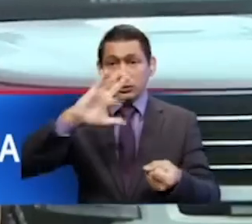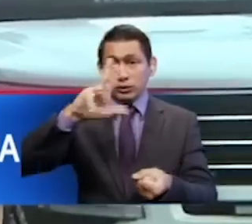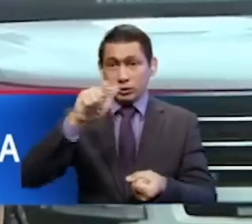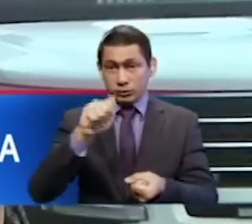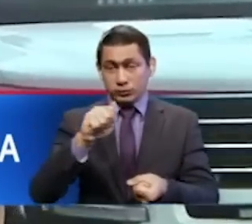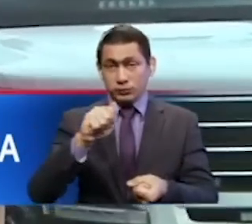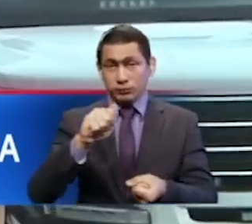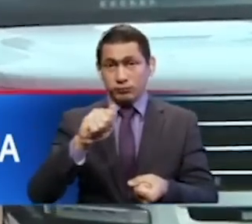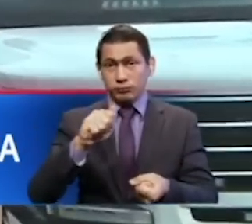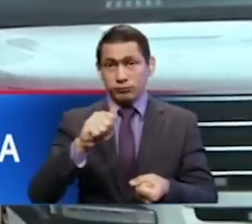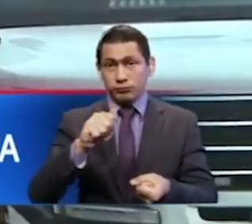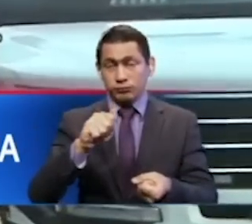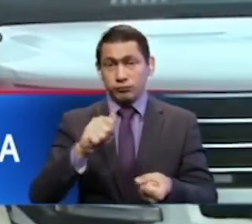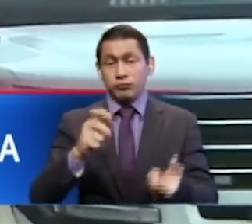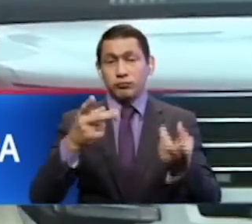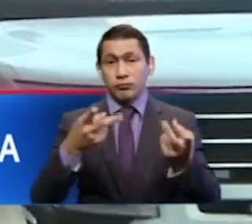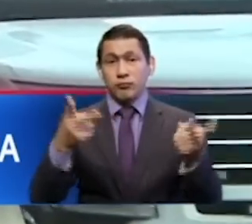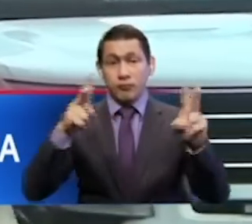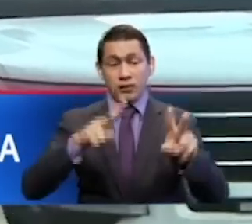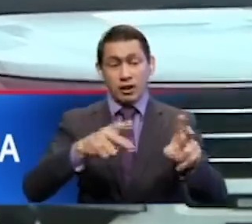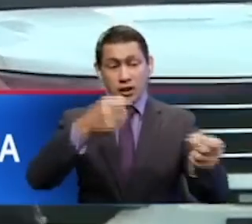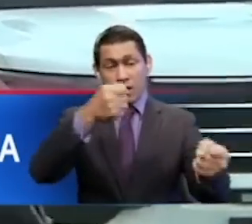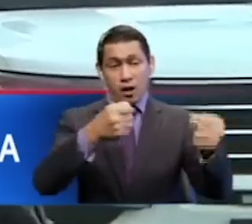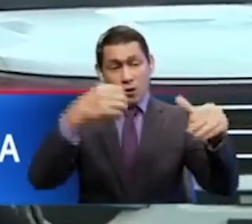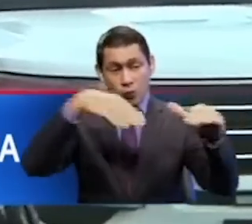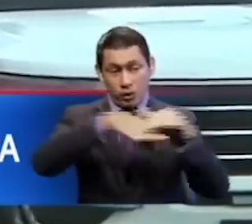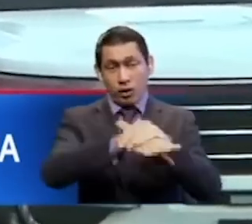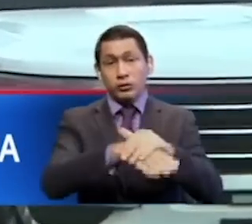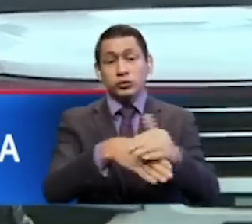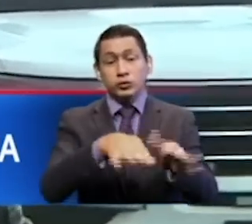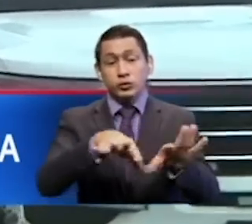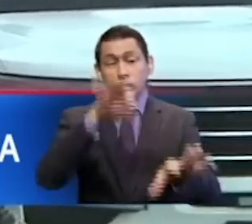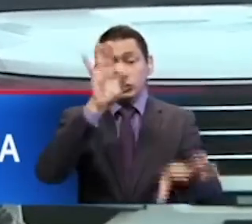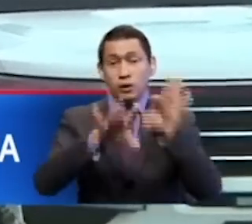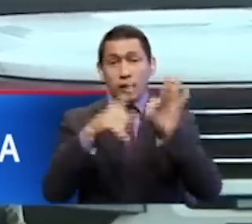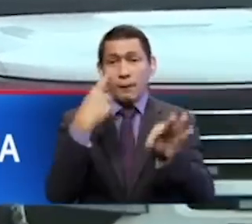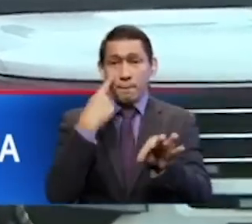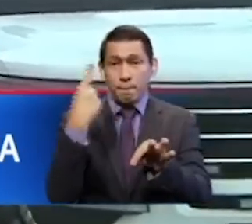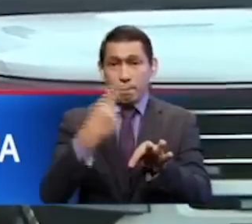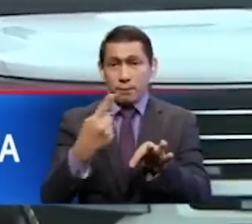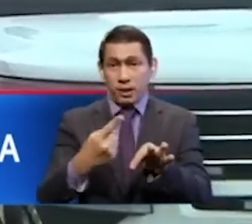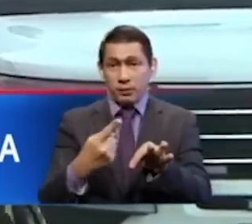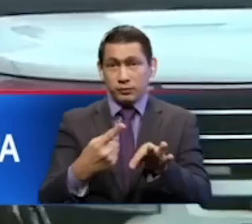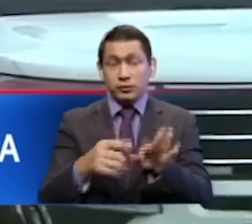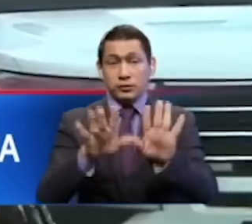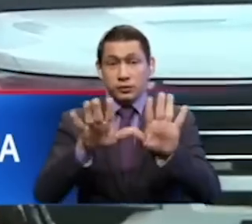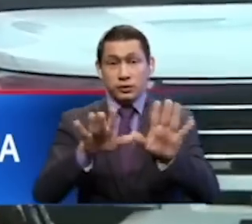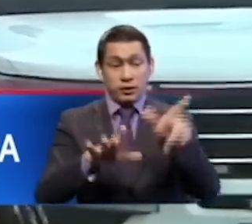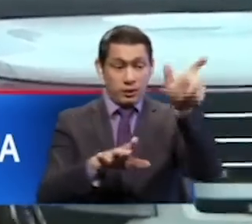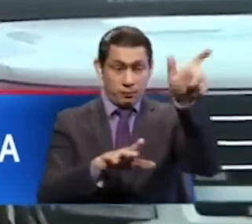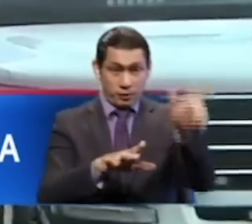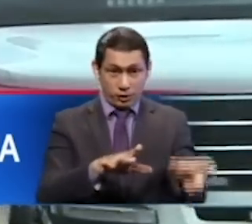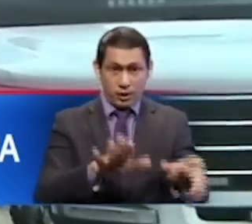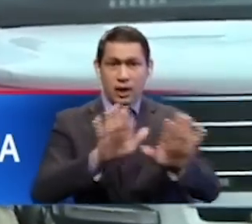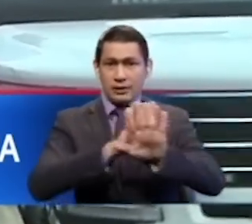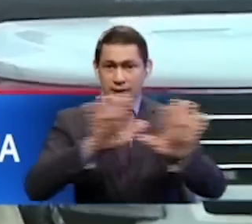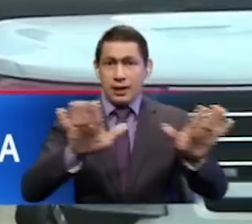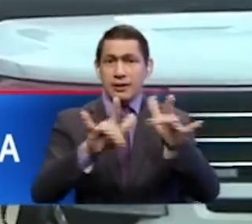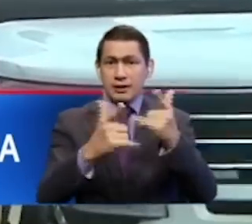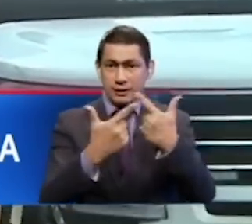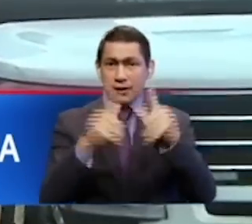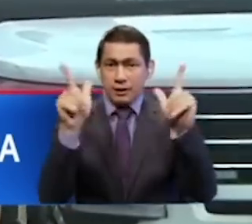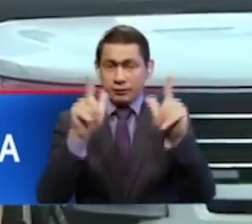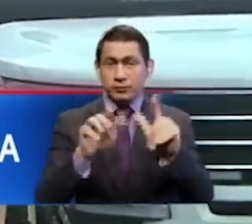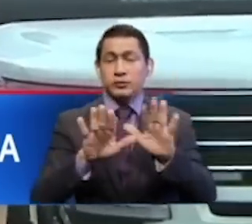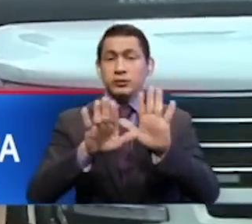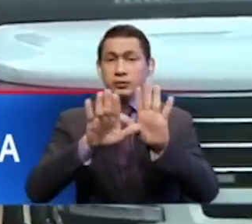fueron encontradas varios indicios con los que había sido neutralizado la víctima. La persona se encuentra bien, en este momento está poniendo la denuncia y nosotros